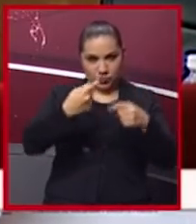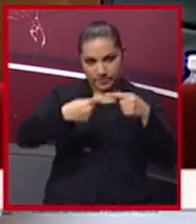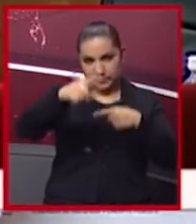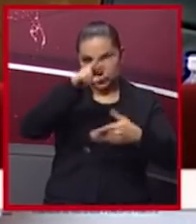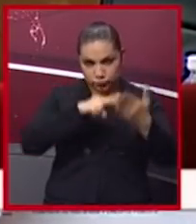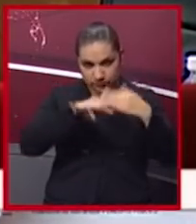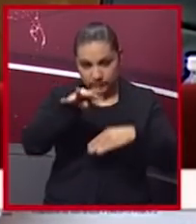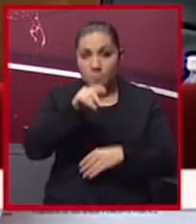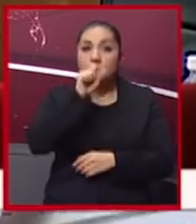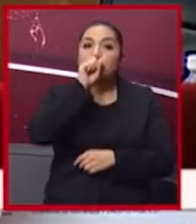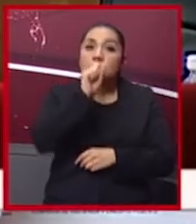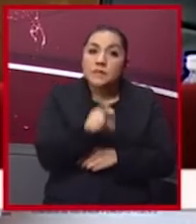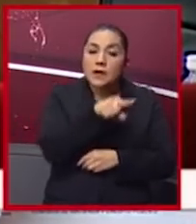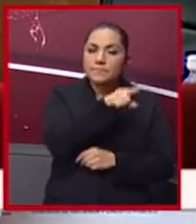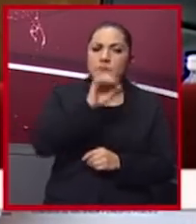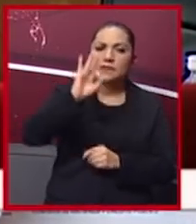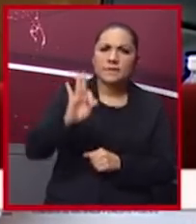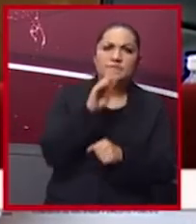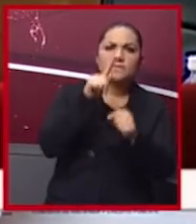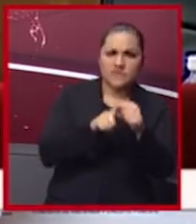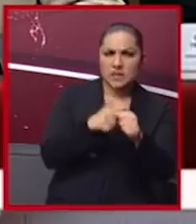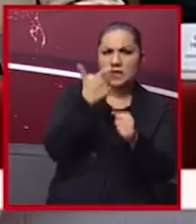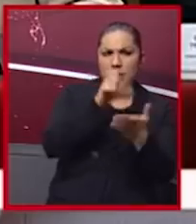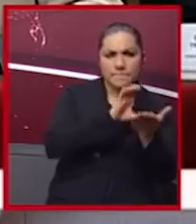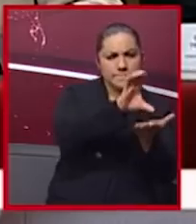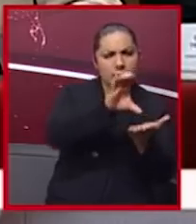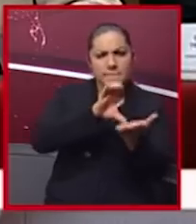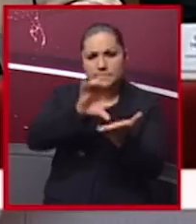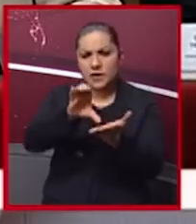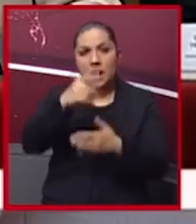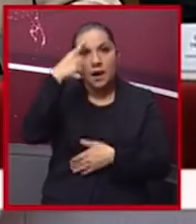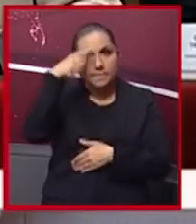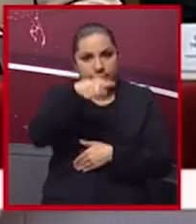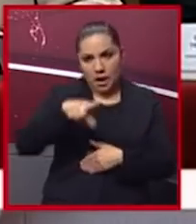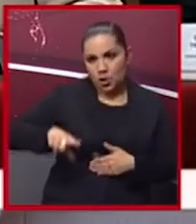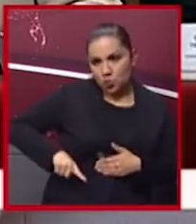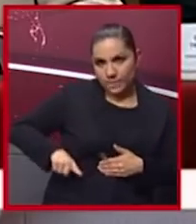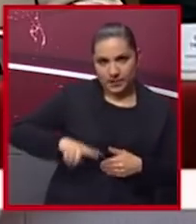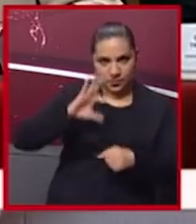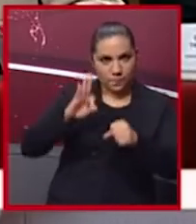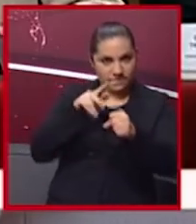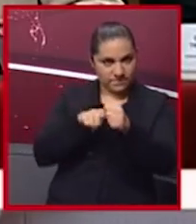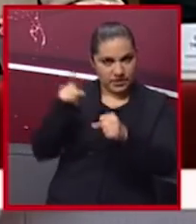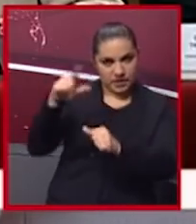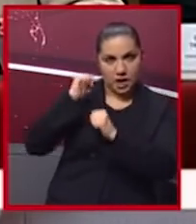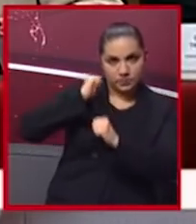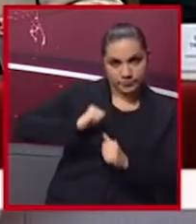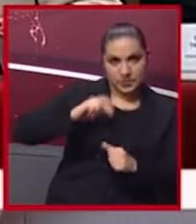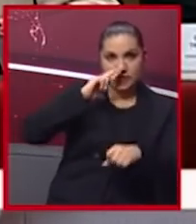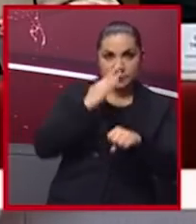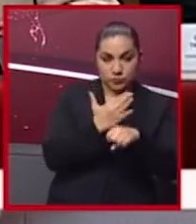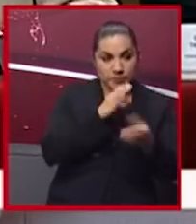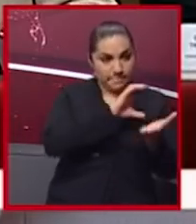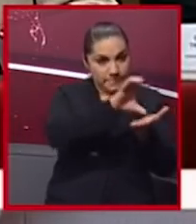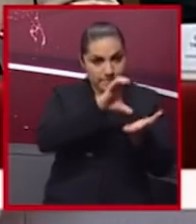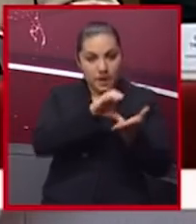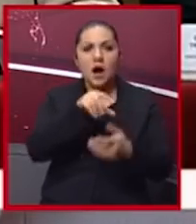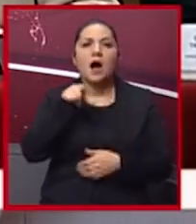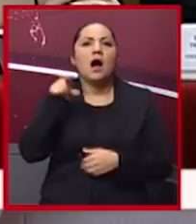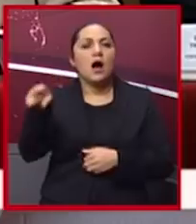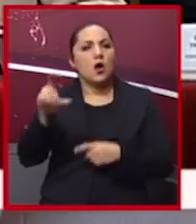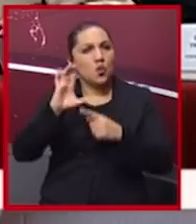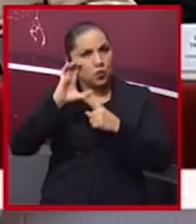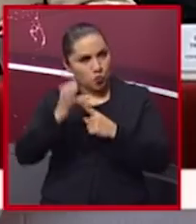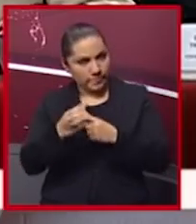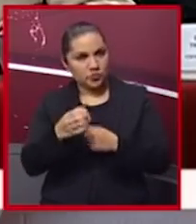para cumplimentar la política de subsidios del ejercicio fiscal 2019 será analizada en la Comisión de